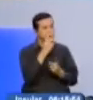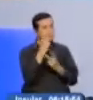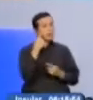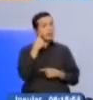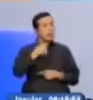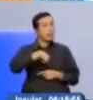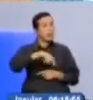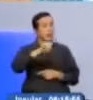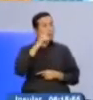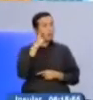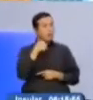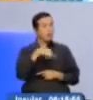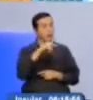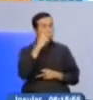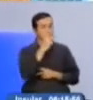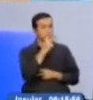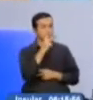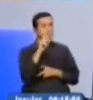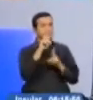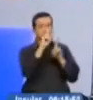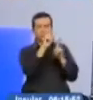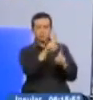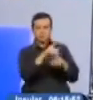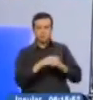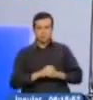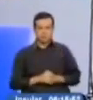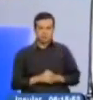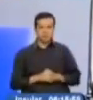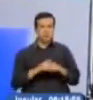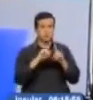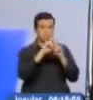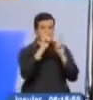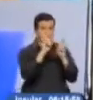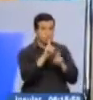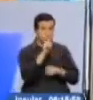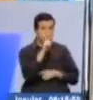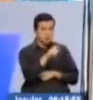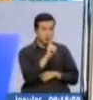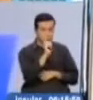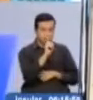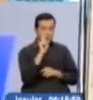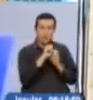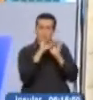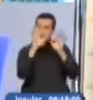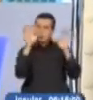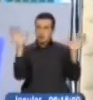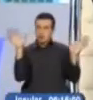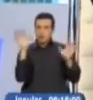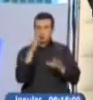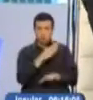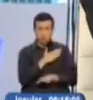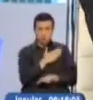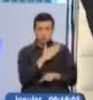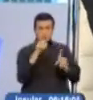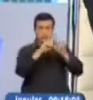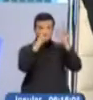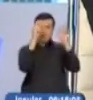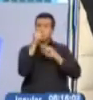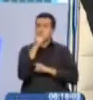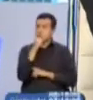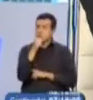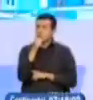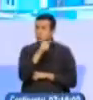los años, a los tiempos. Comienzo con una pregunta, y una pregunta que no es para ti, es para el general. ¿Se puede creer en las encuestas hoy en